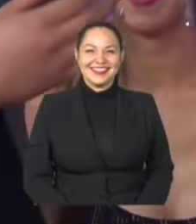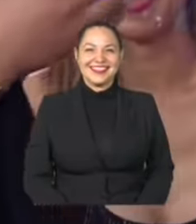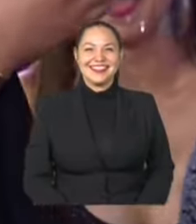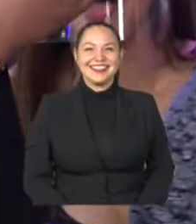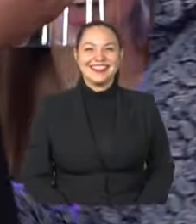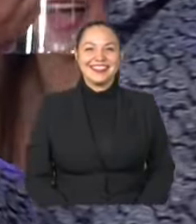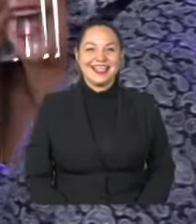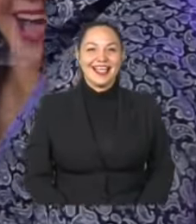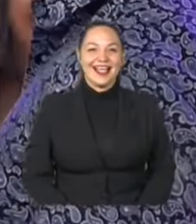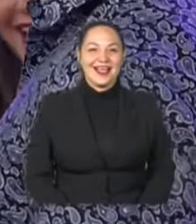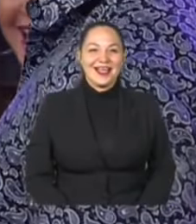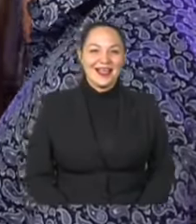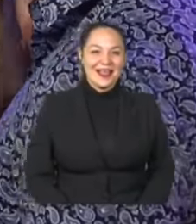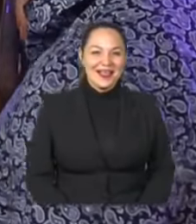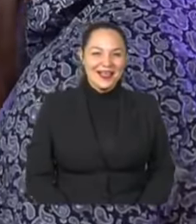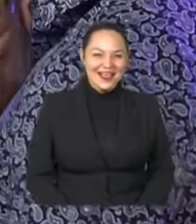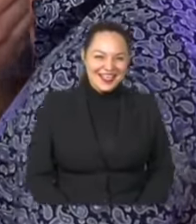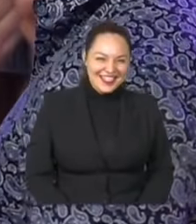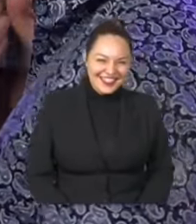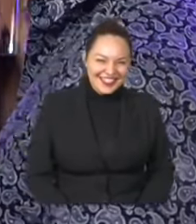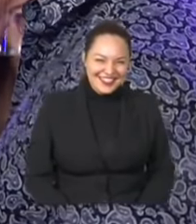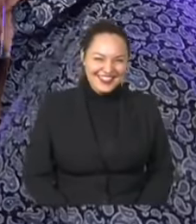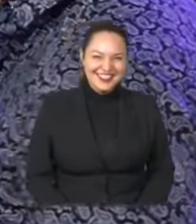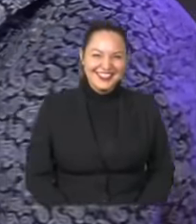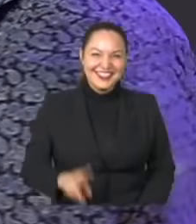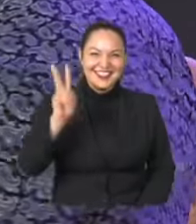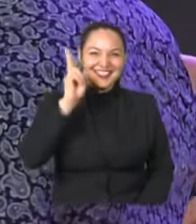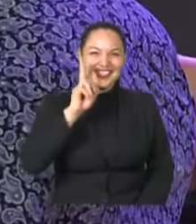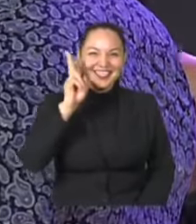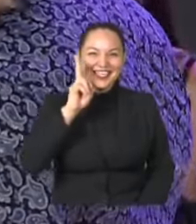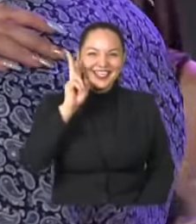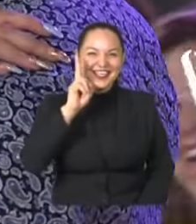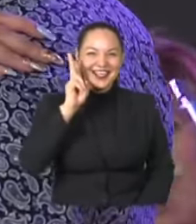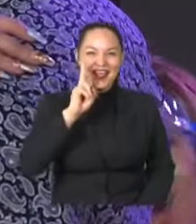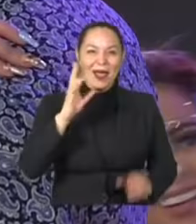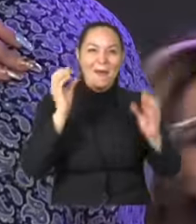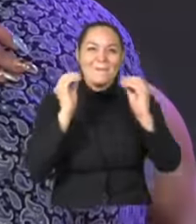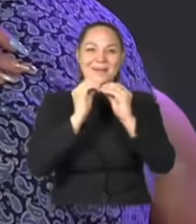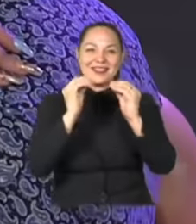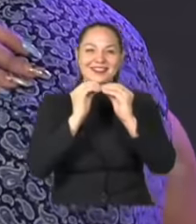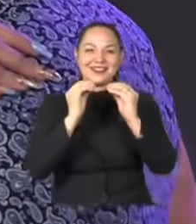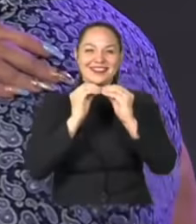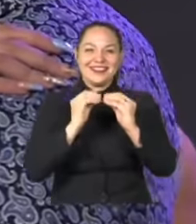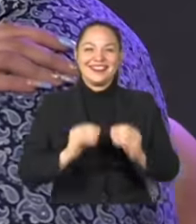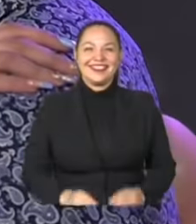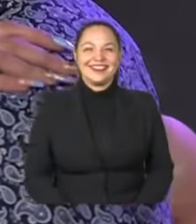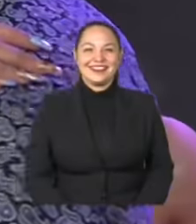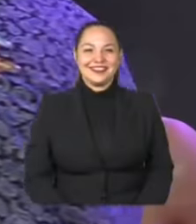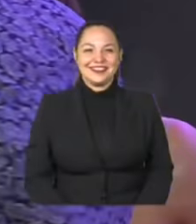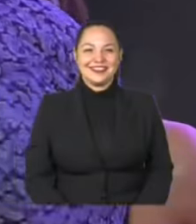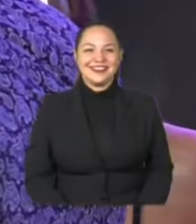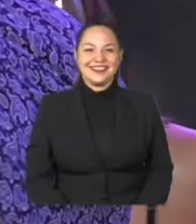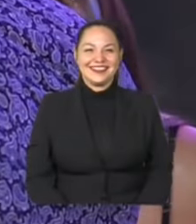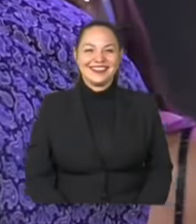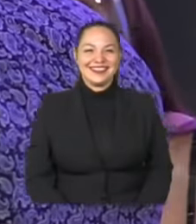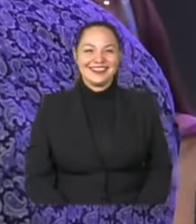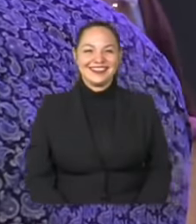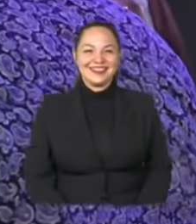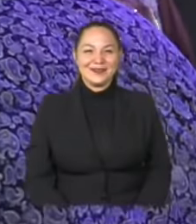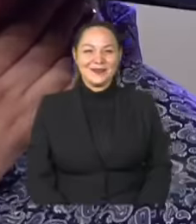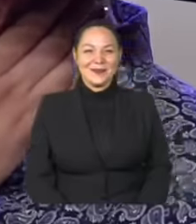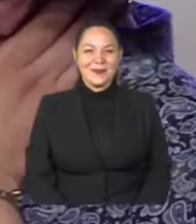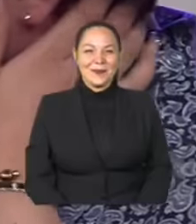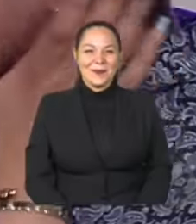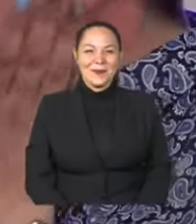ganas. Va el primero. Así es el cale aquí. Así es el cale. Así es el cale. Claro que es de verdad. Así